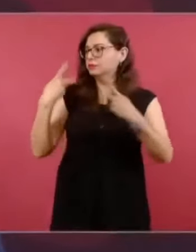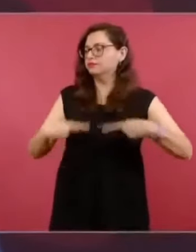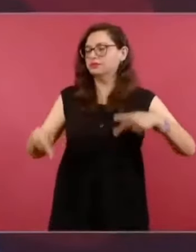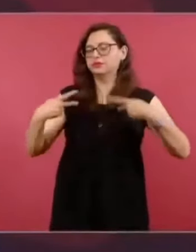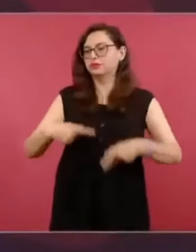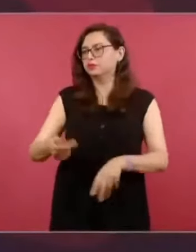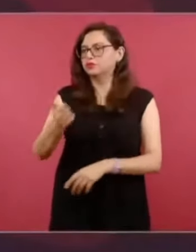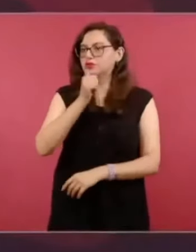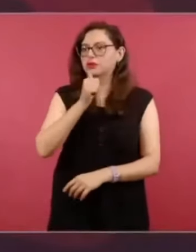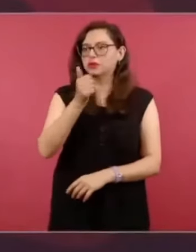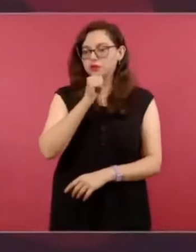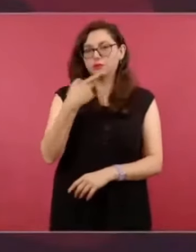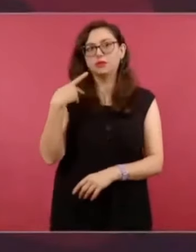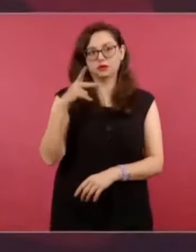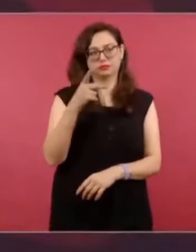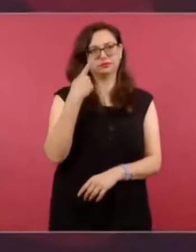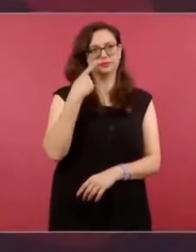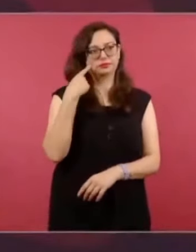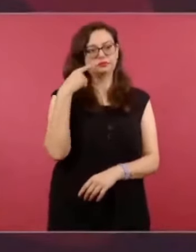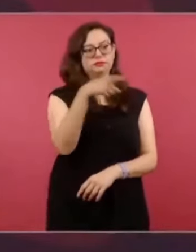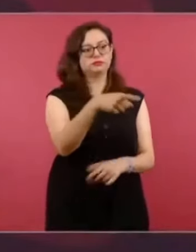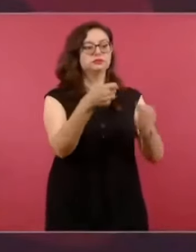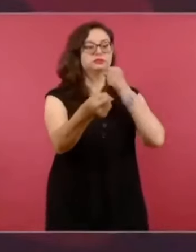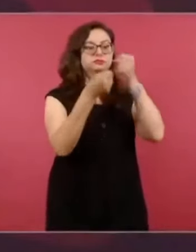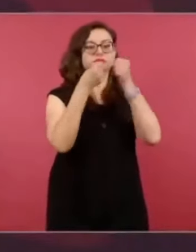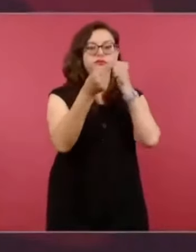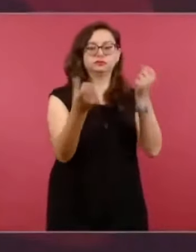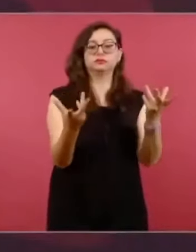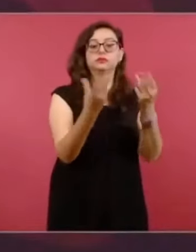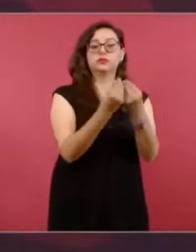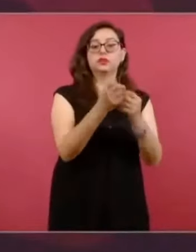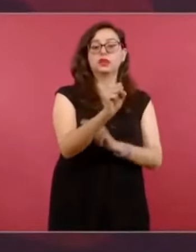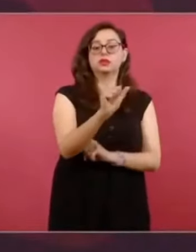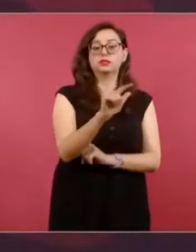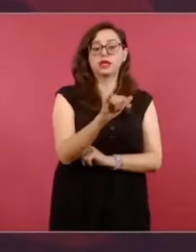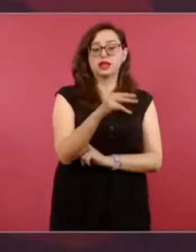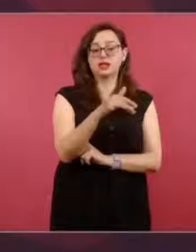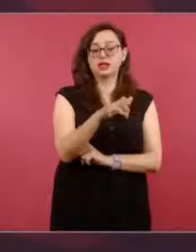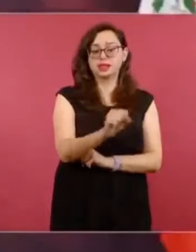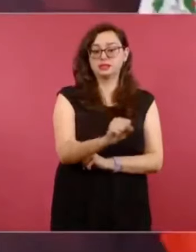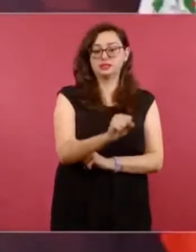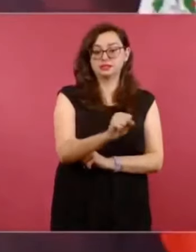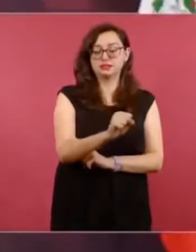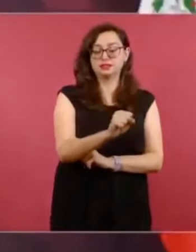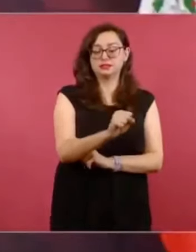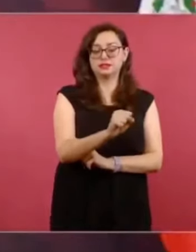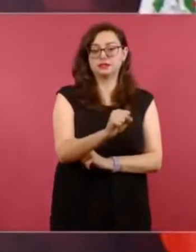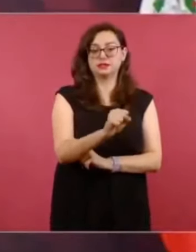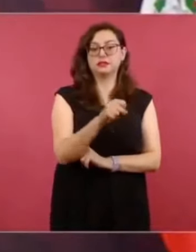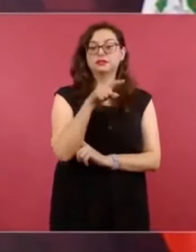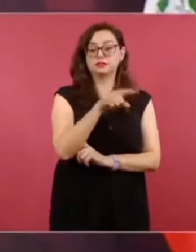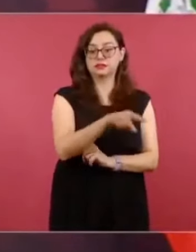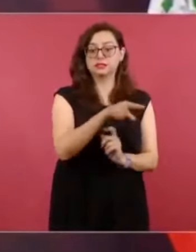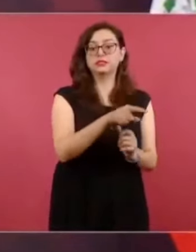llegó a decir uno de los periodistas